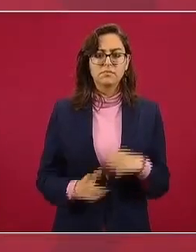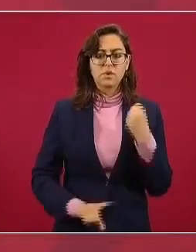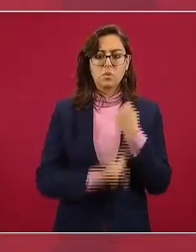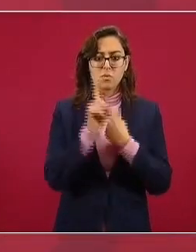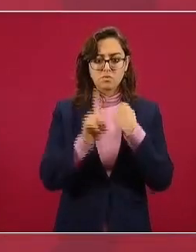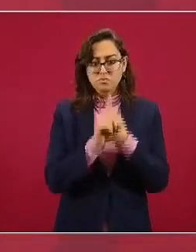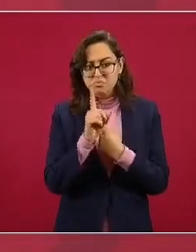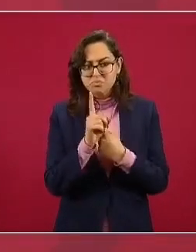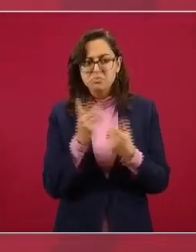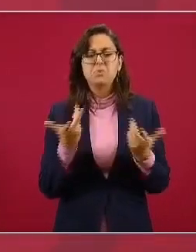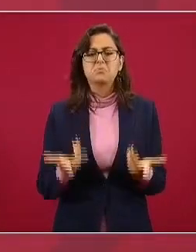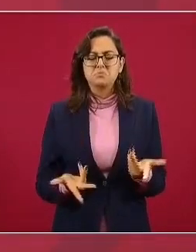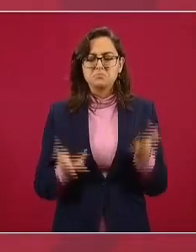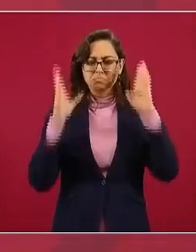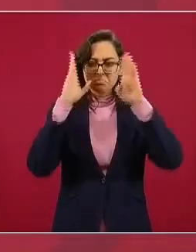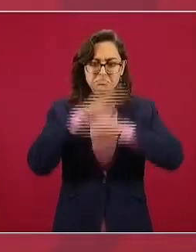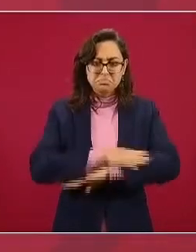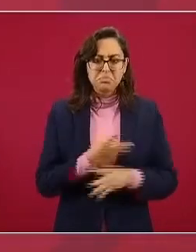pacífica a las controversias,